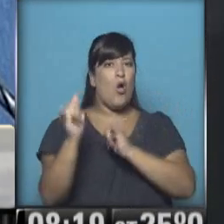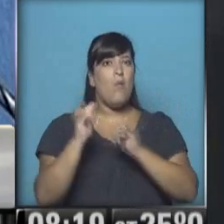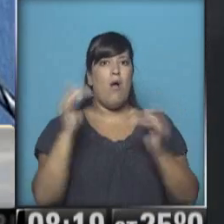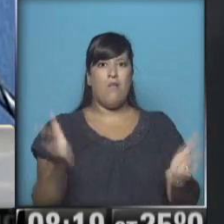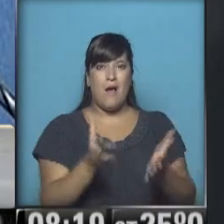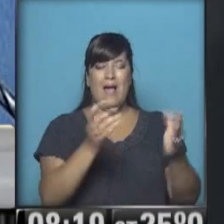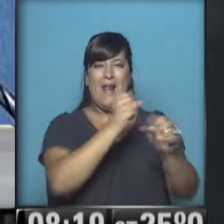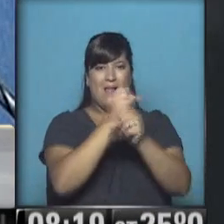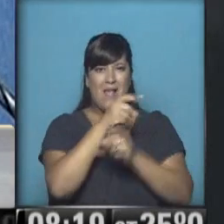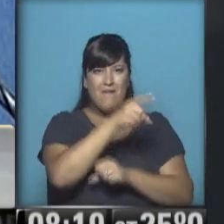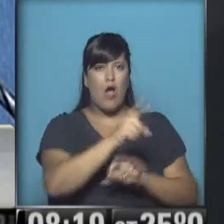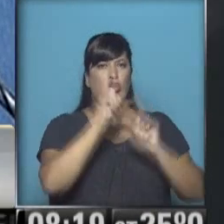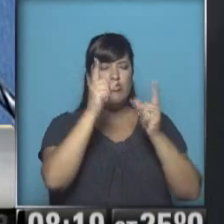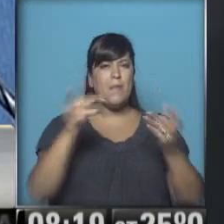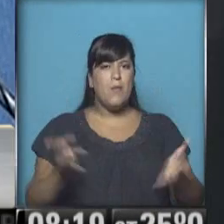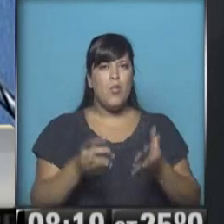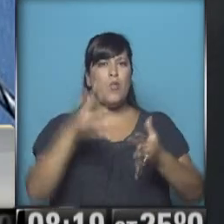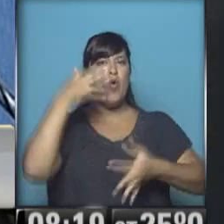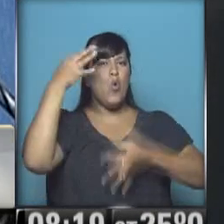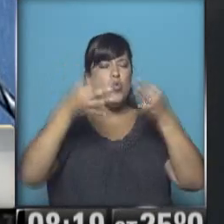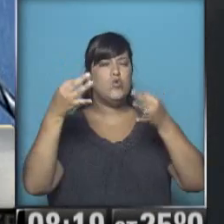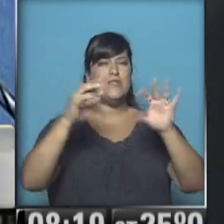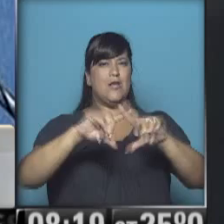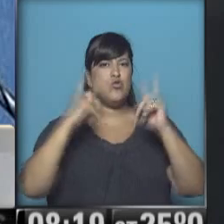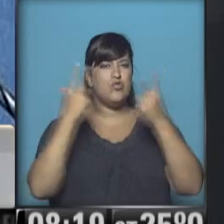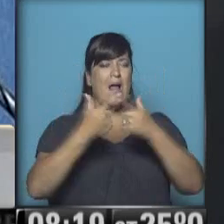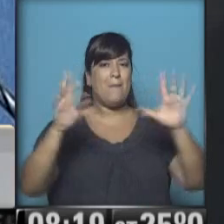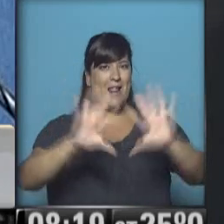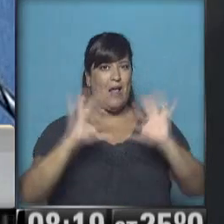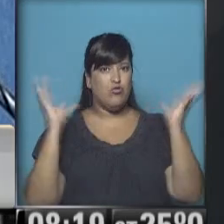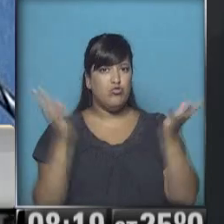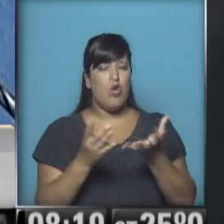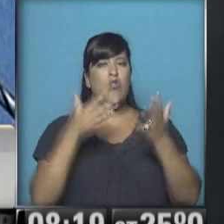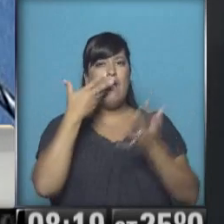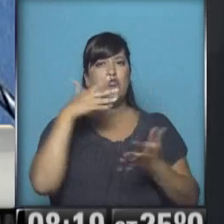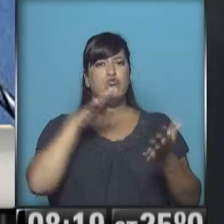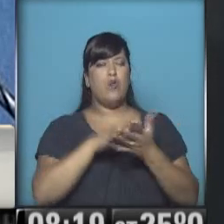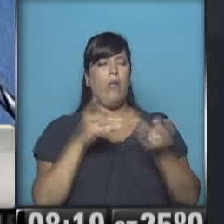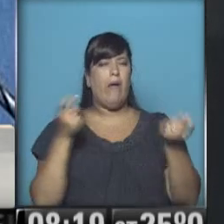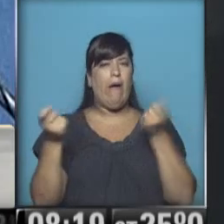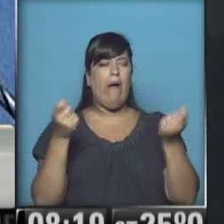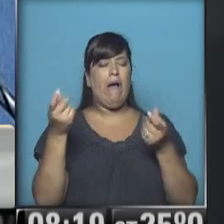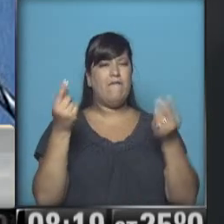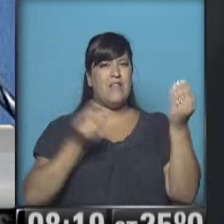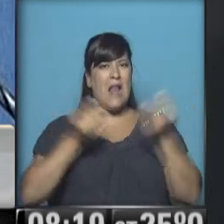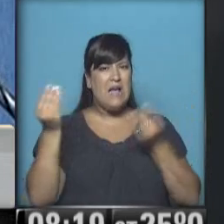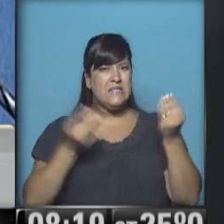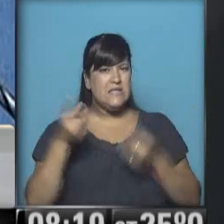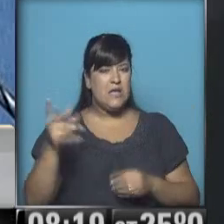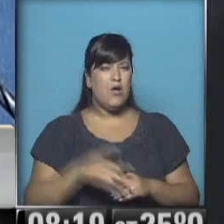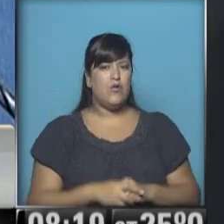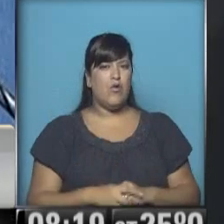propiciar una justicia social de carácter universal. Habló sobre la especulación financiera y